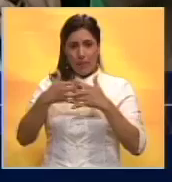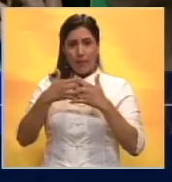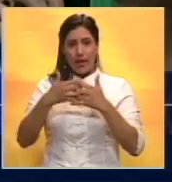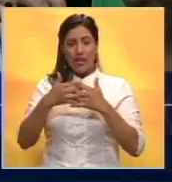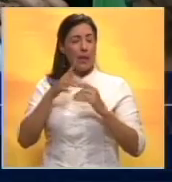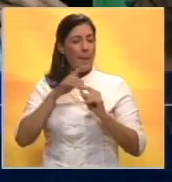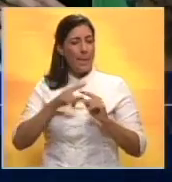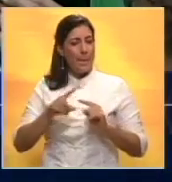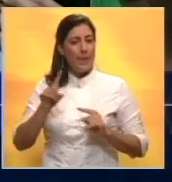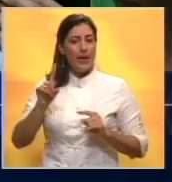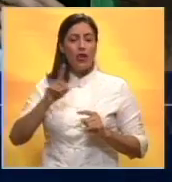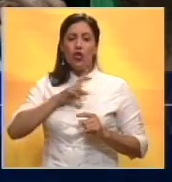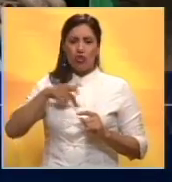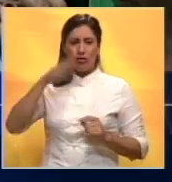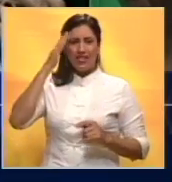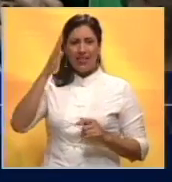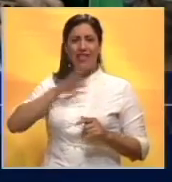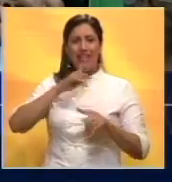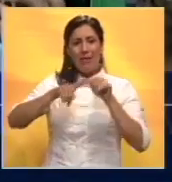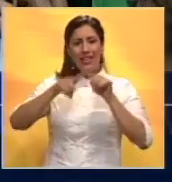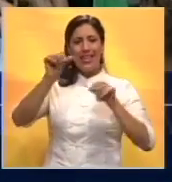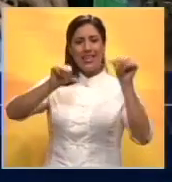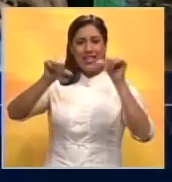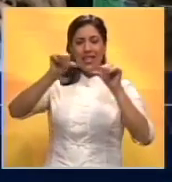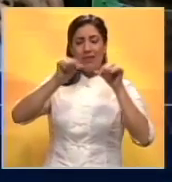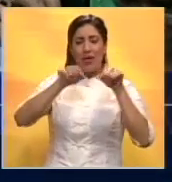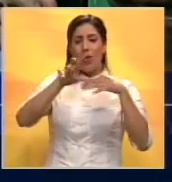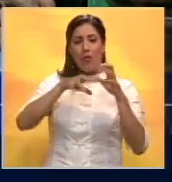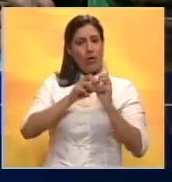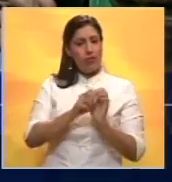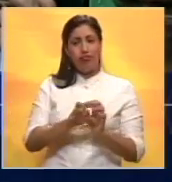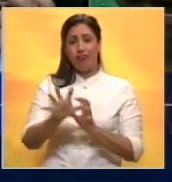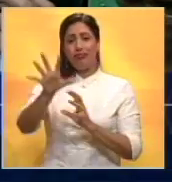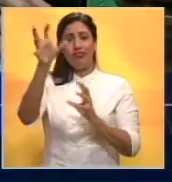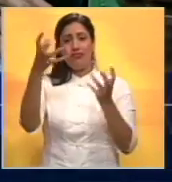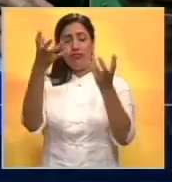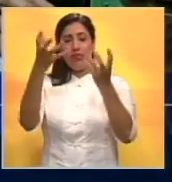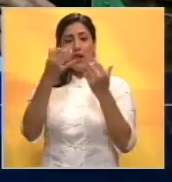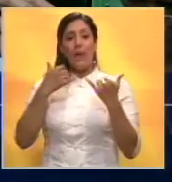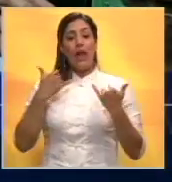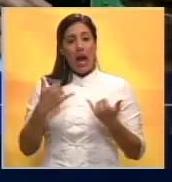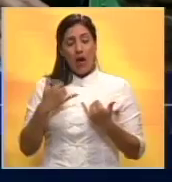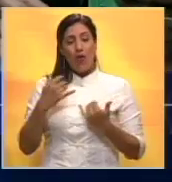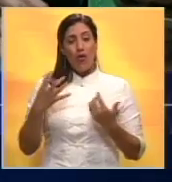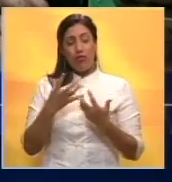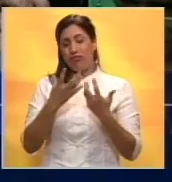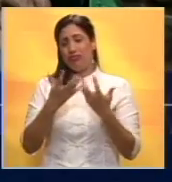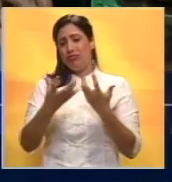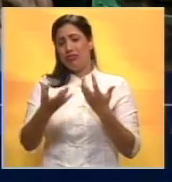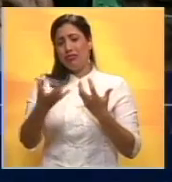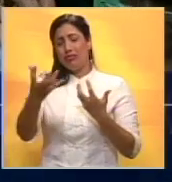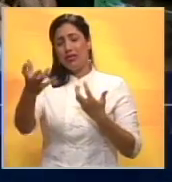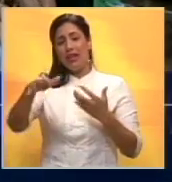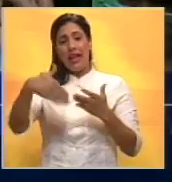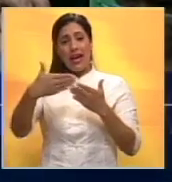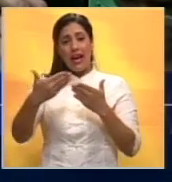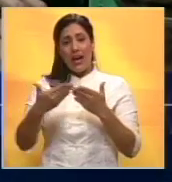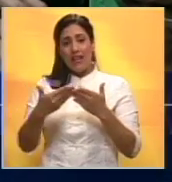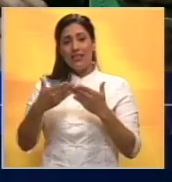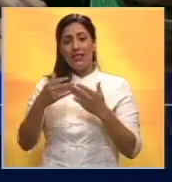ahí pero bueno sabemos que manejan productos químicos y eso es volátil inmediatamente y la Candela rodó por los canales de de